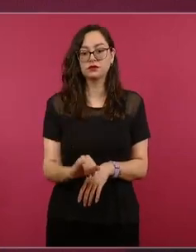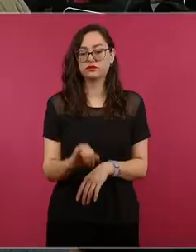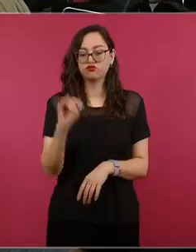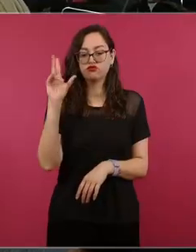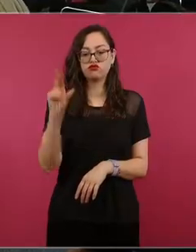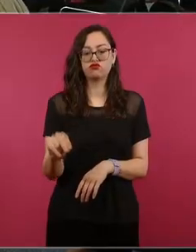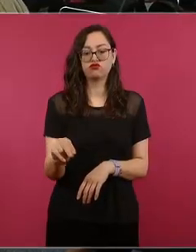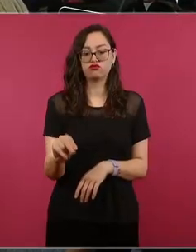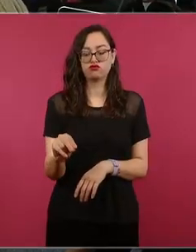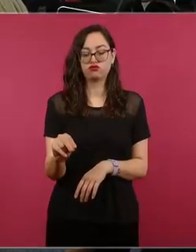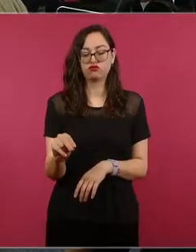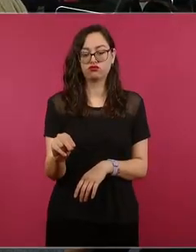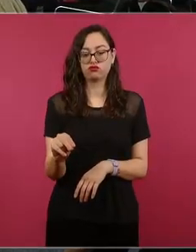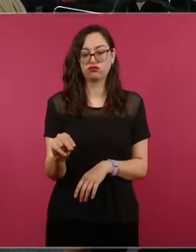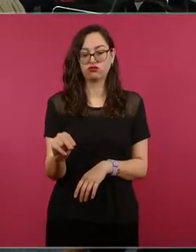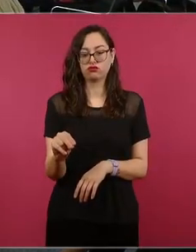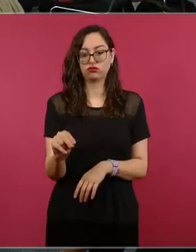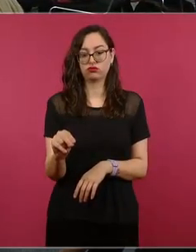es